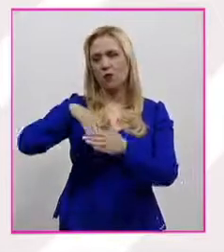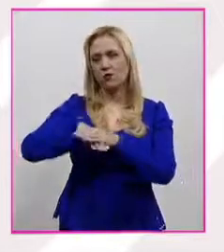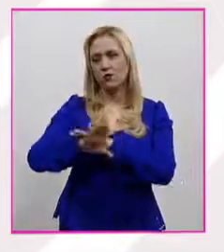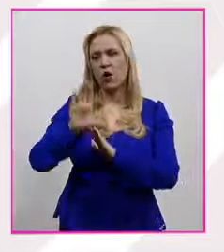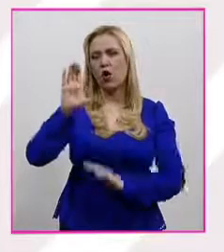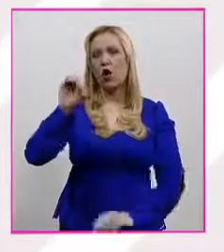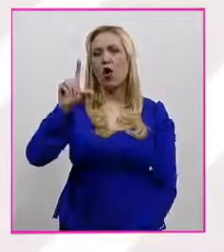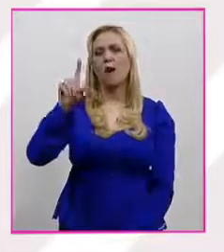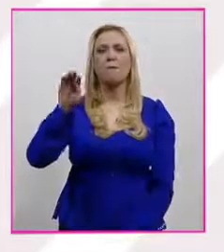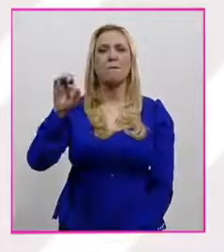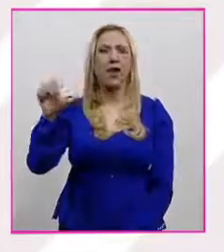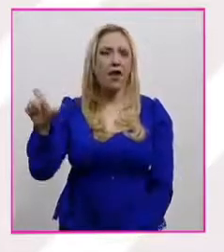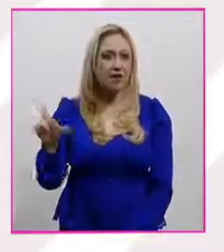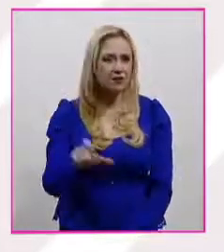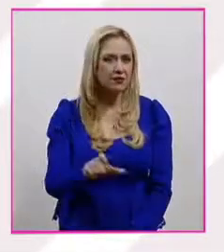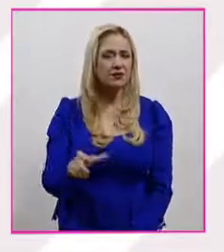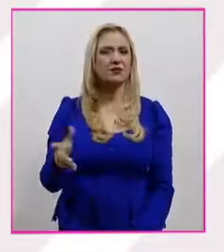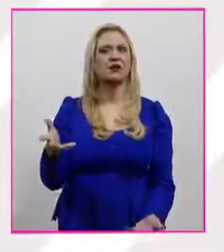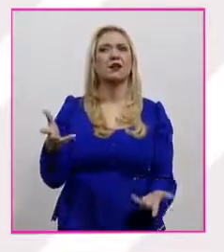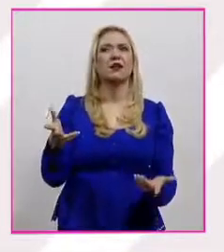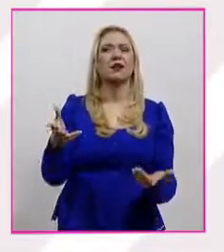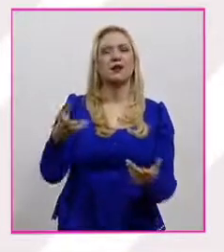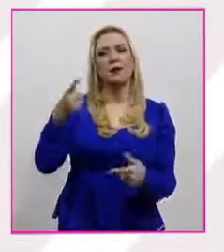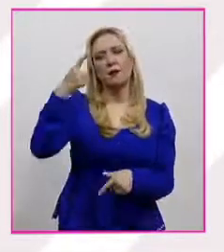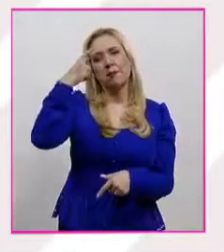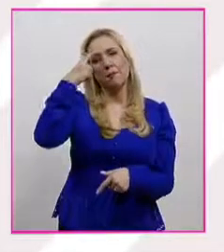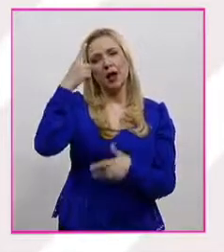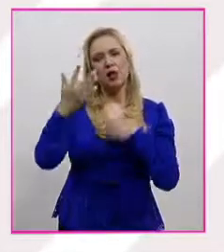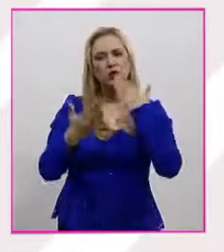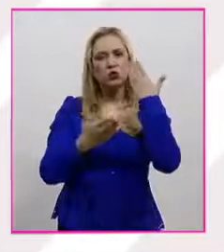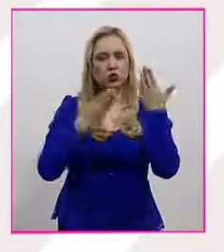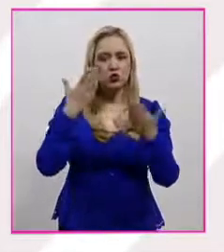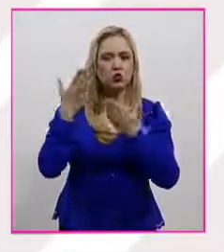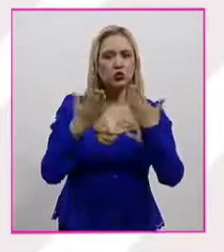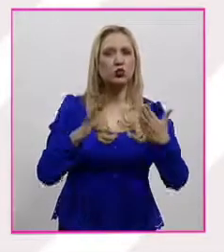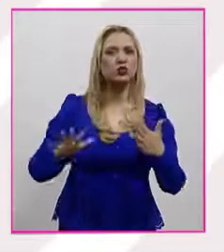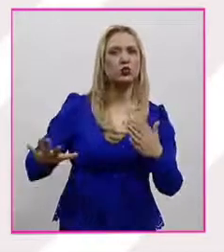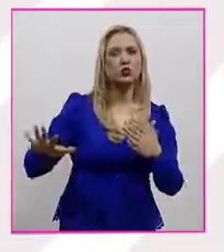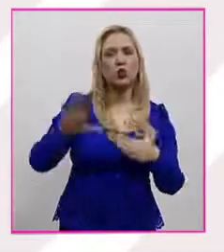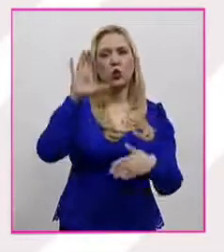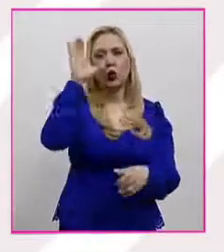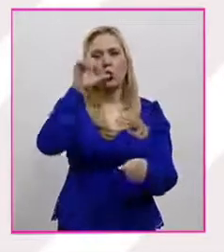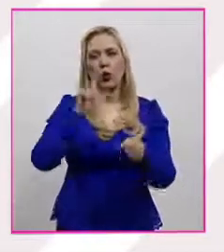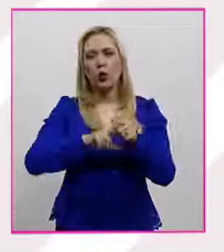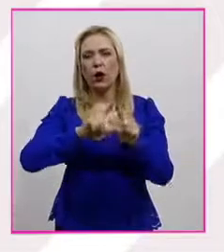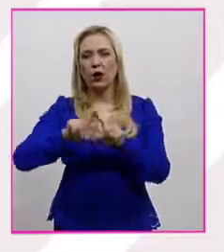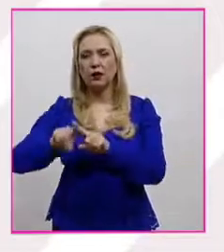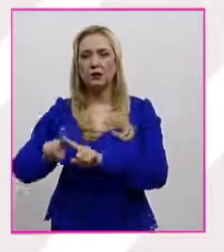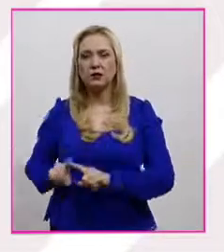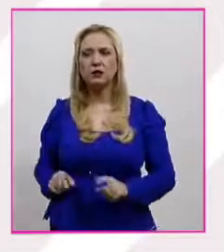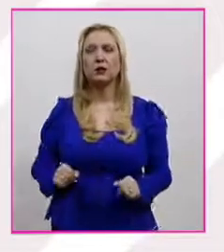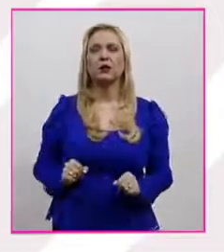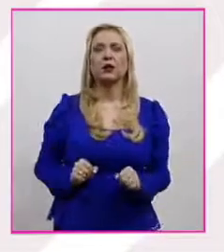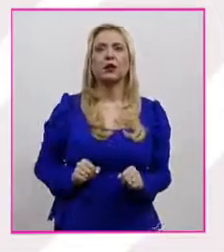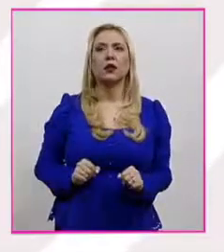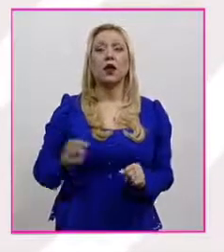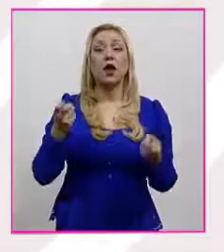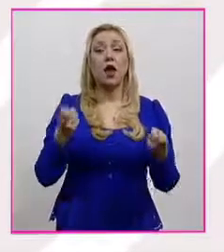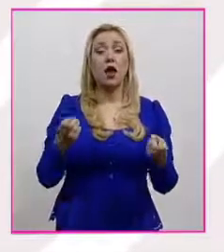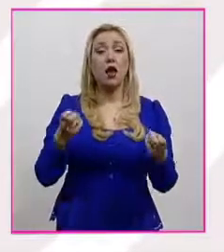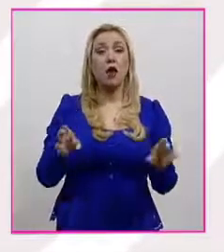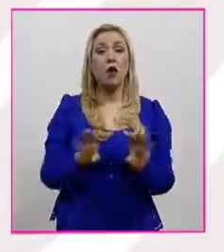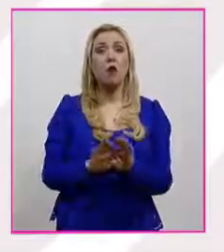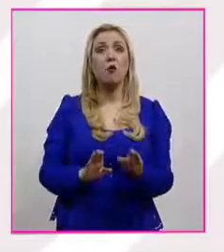Colmex, etcétera, y cómo vemos cómo esto impacta, digamos, en términos del acceso